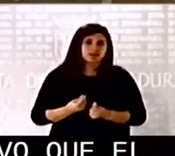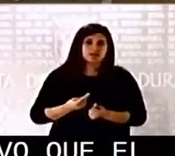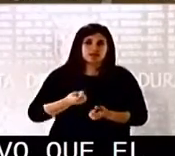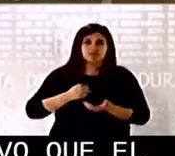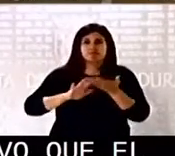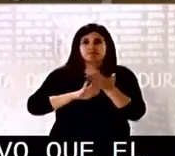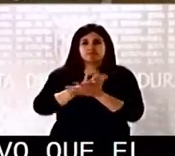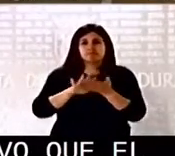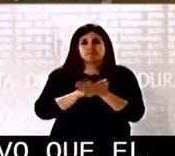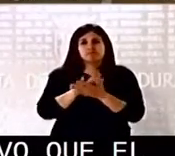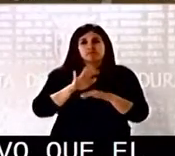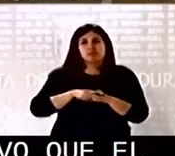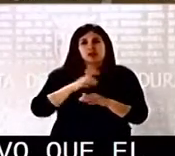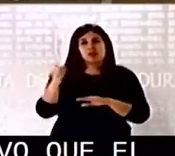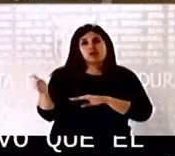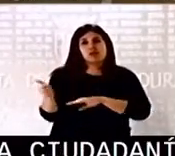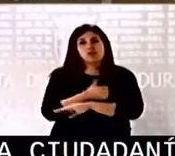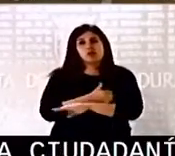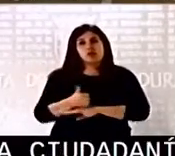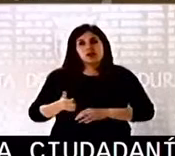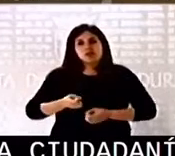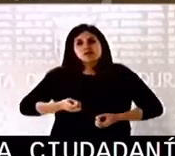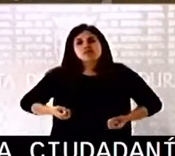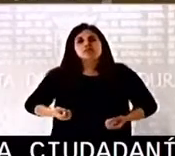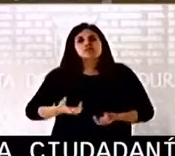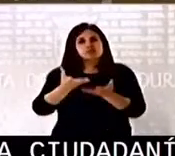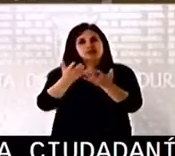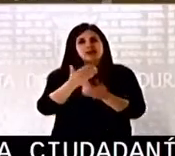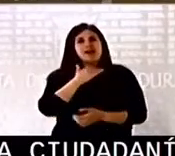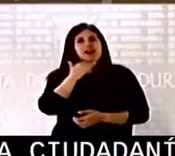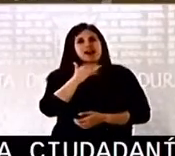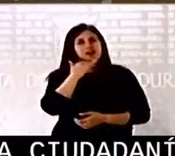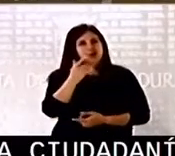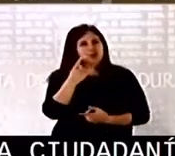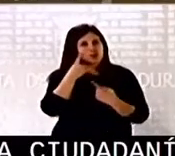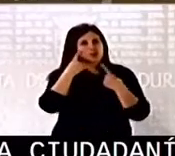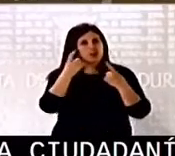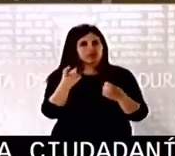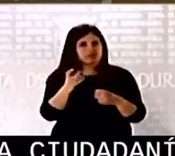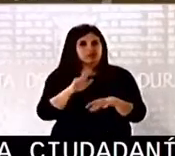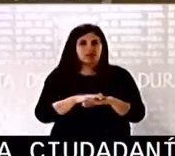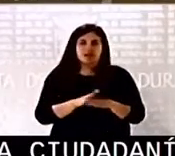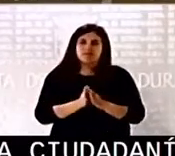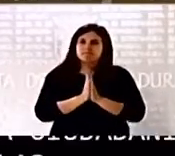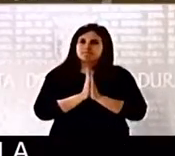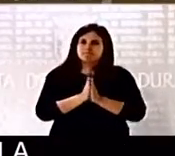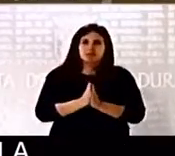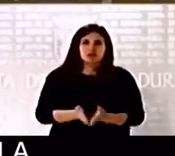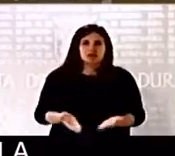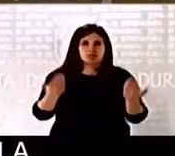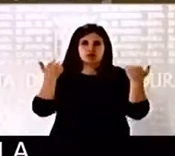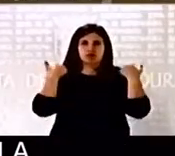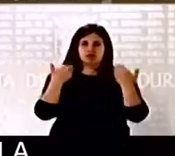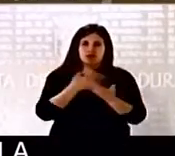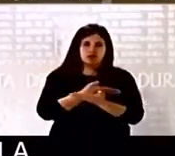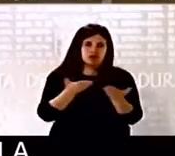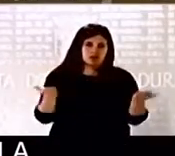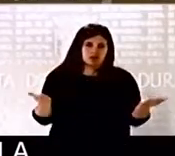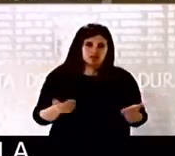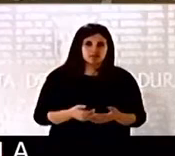discurso hacia la ciudadanía de Los Santos de Maimona para llamar a la responsabilidad de la ciudadanía.